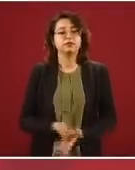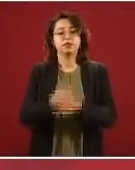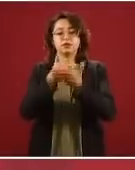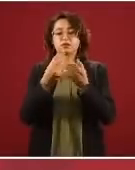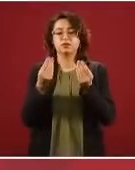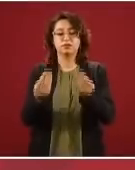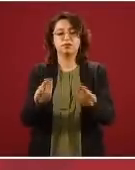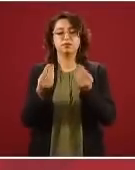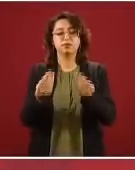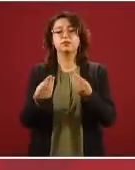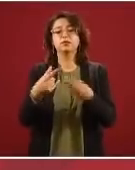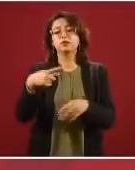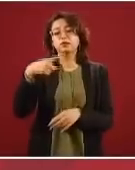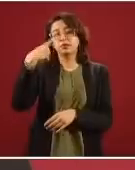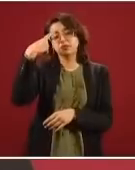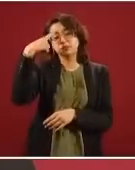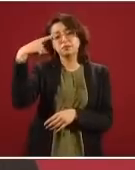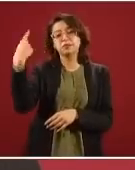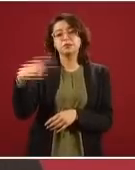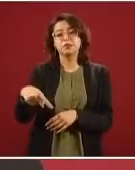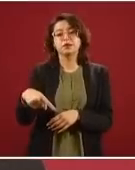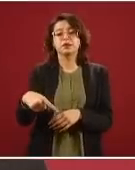para seguir